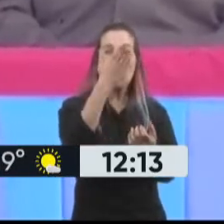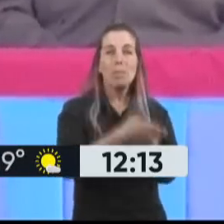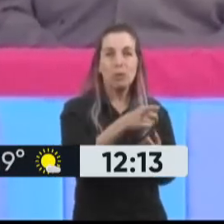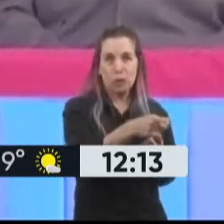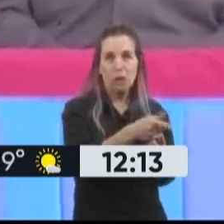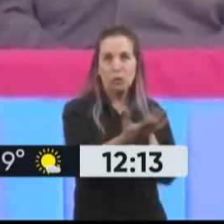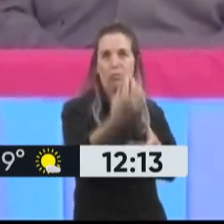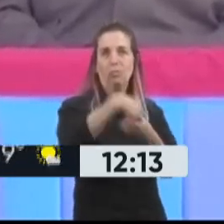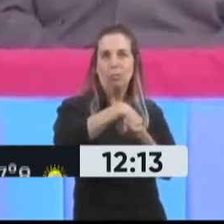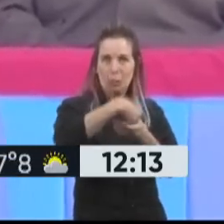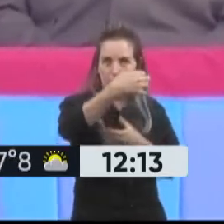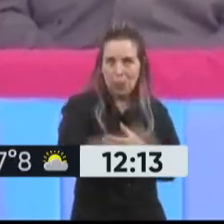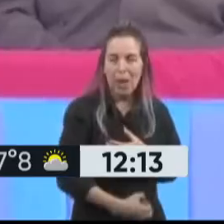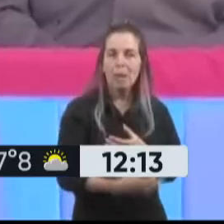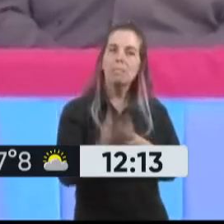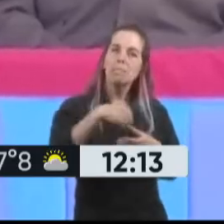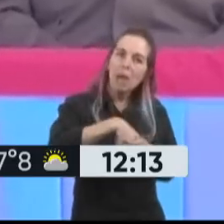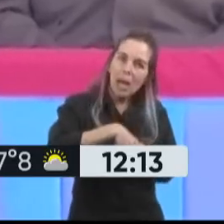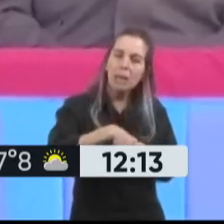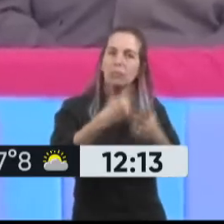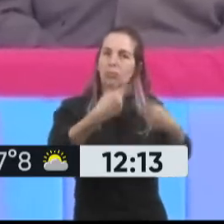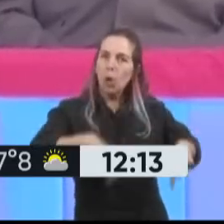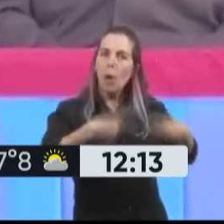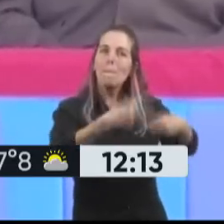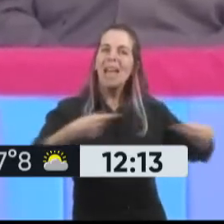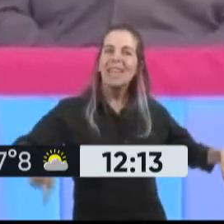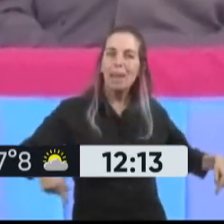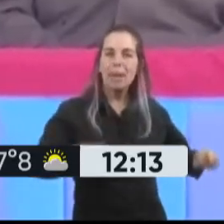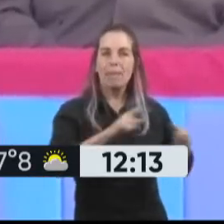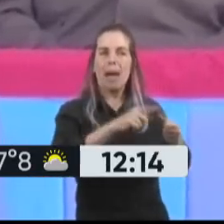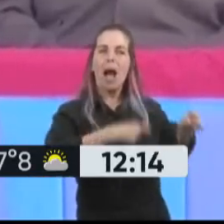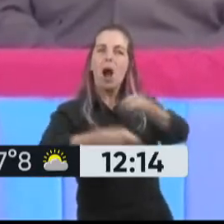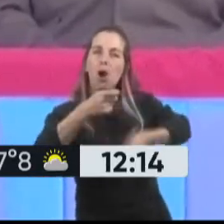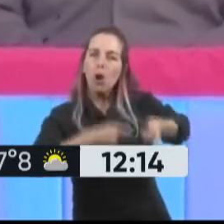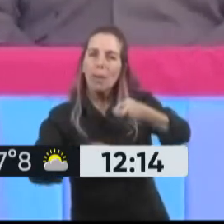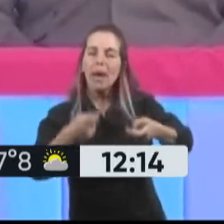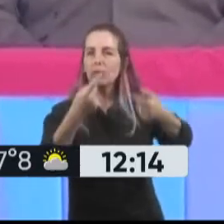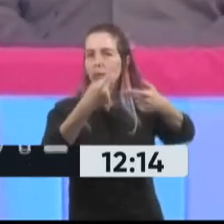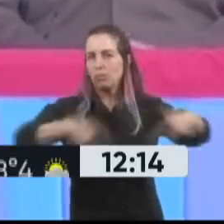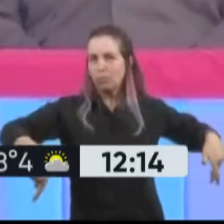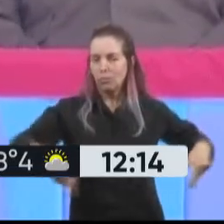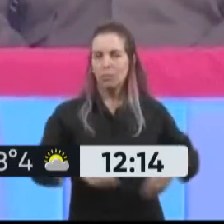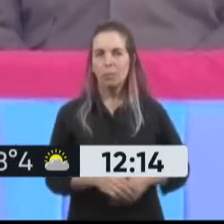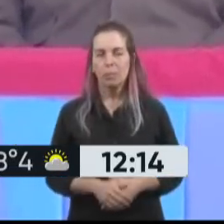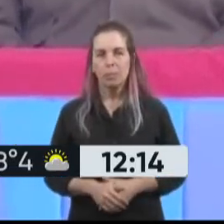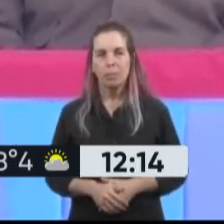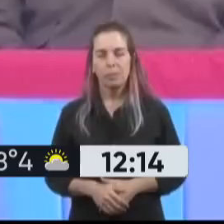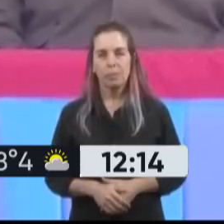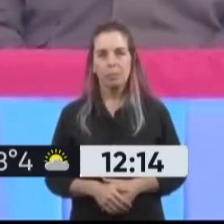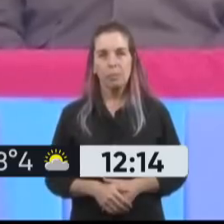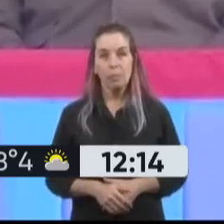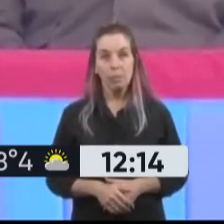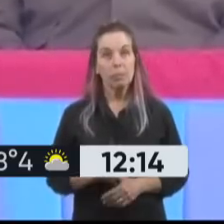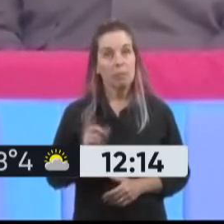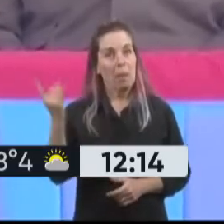25%, incluyendo el procesamiento de sus materias primas, el comercio y los servicios derivados. Tampoco es